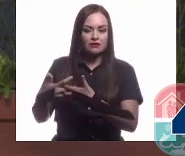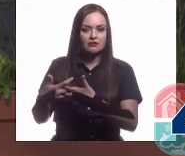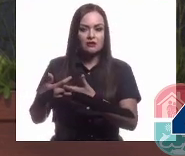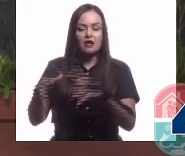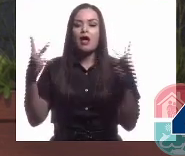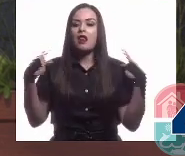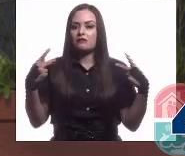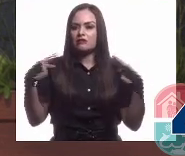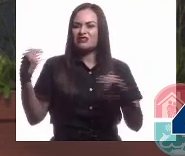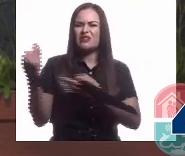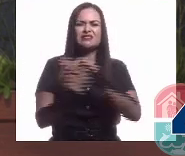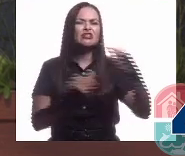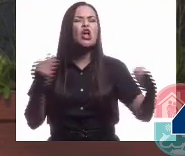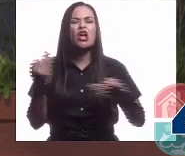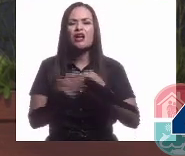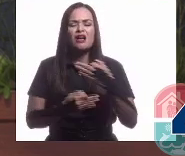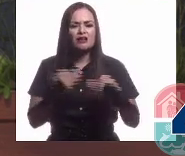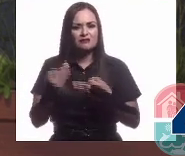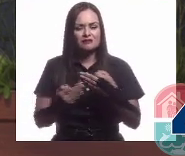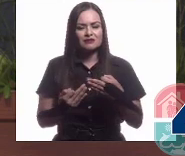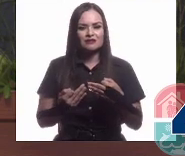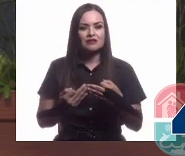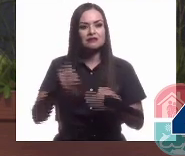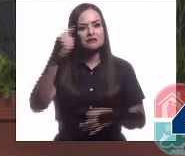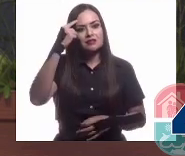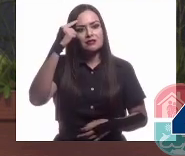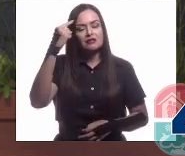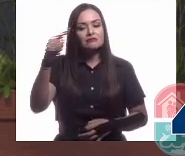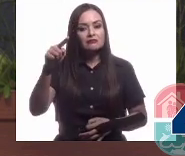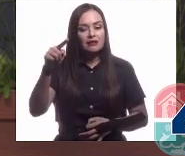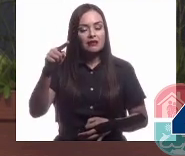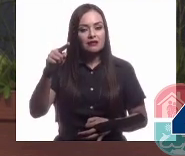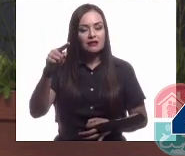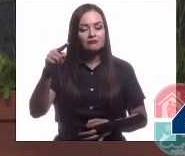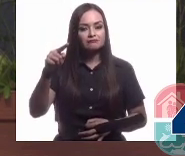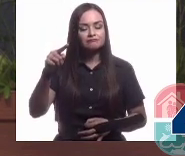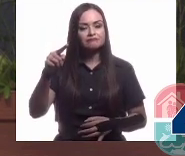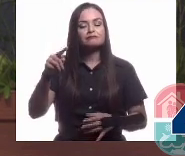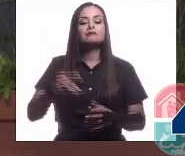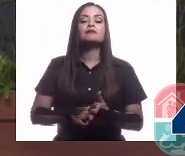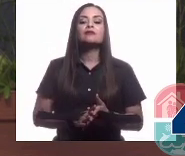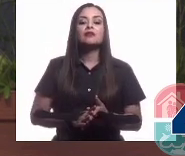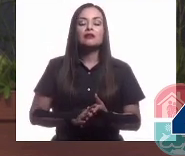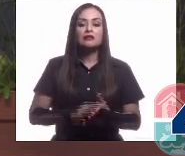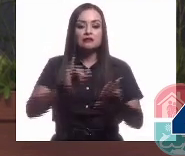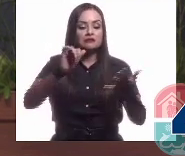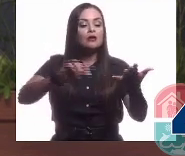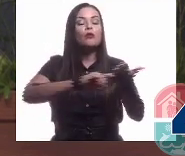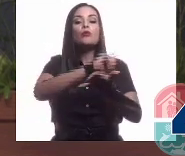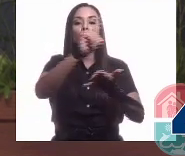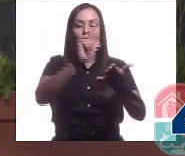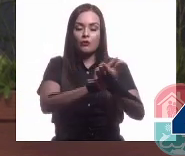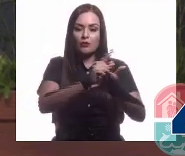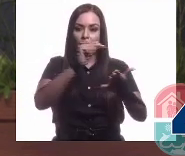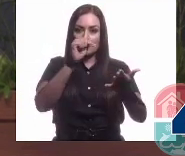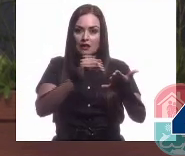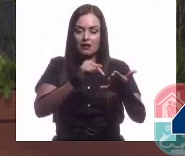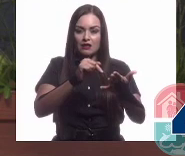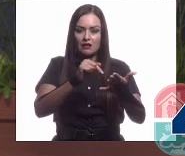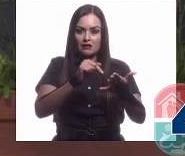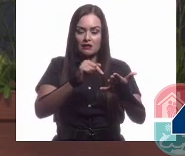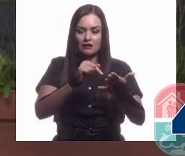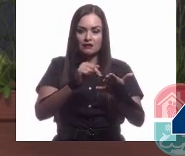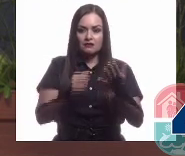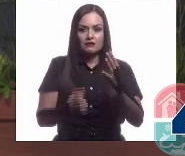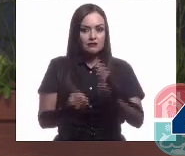la sociedad civil, a todos, para iniciar los trabajos que deriven en una ley de prevención y gestión